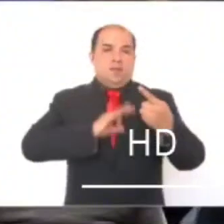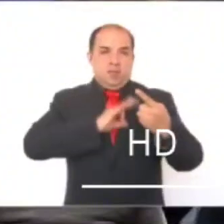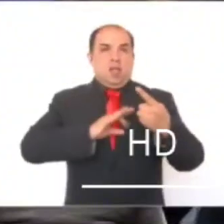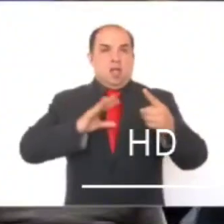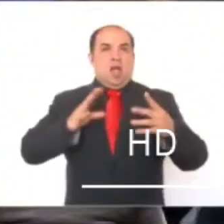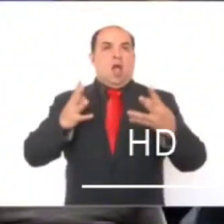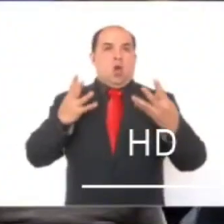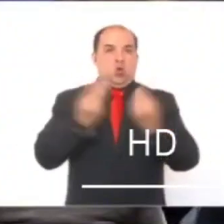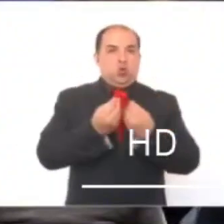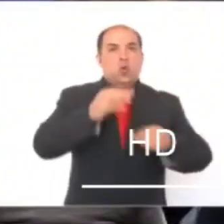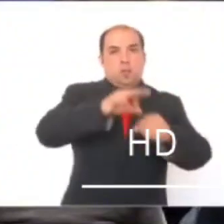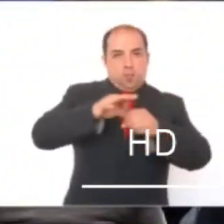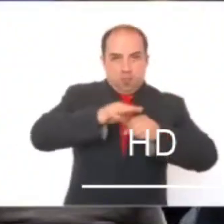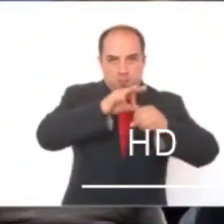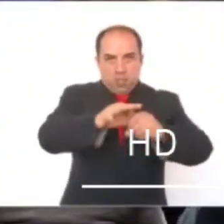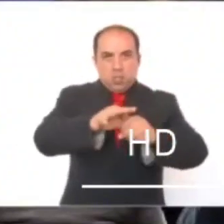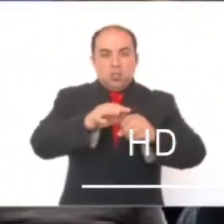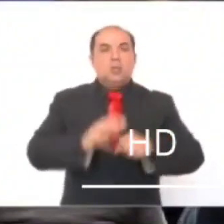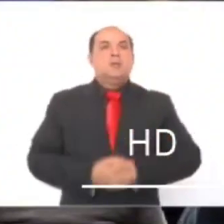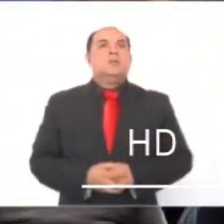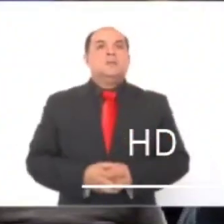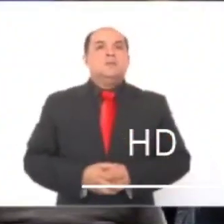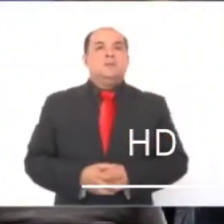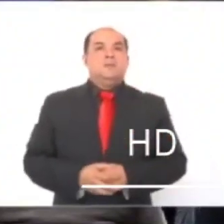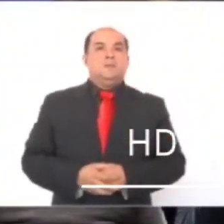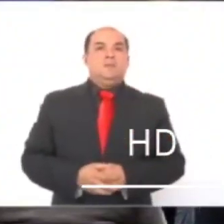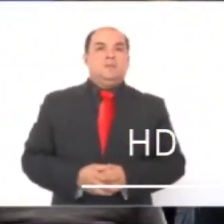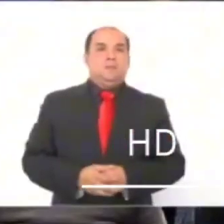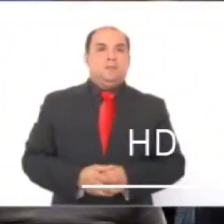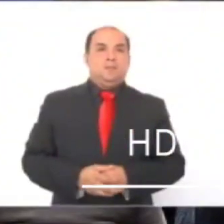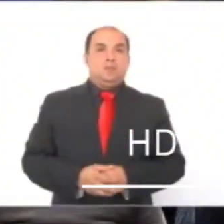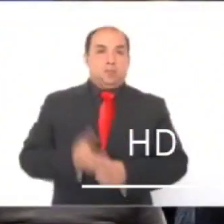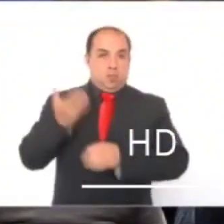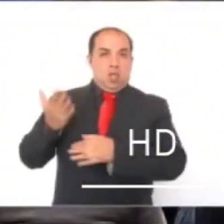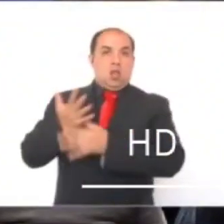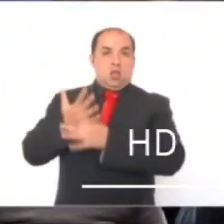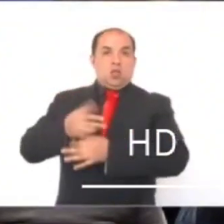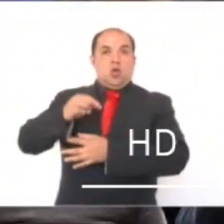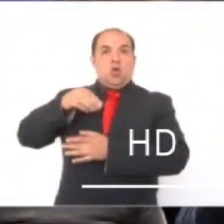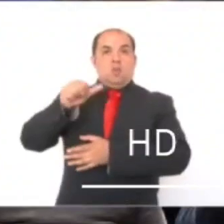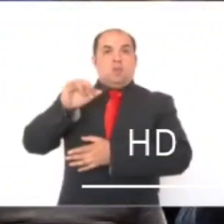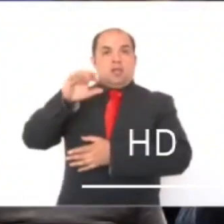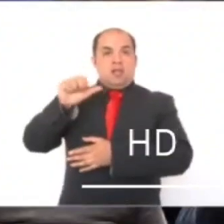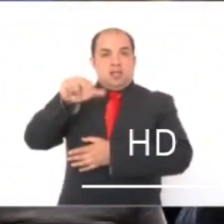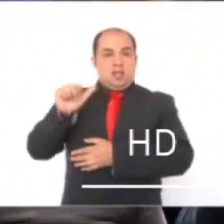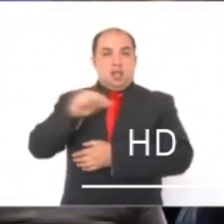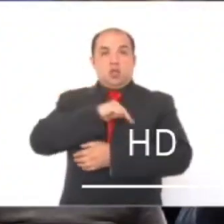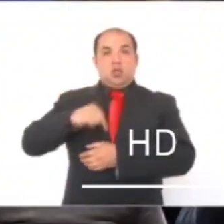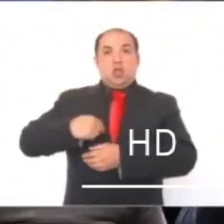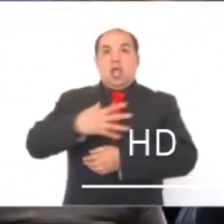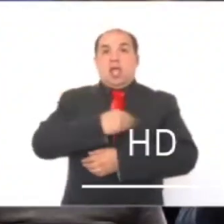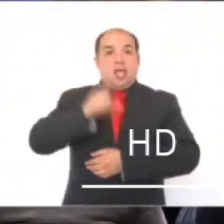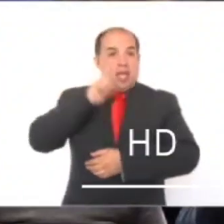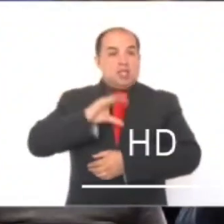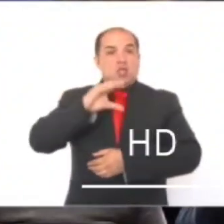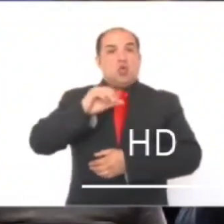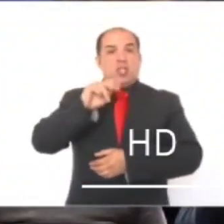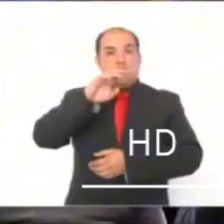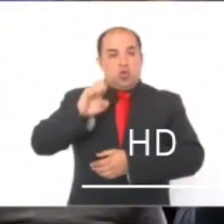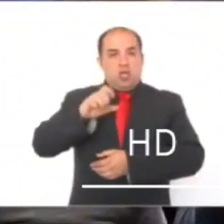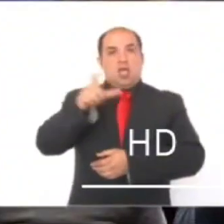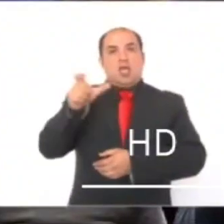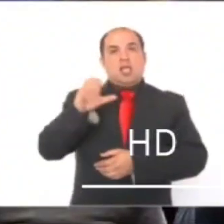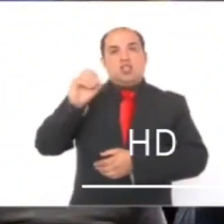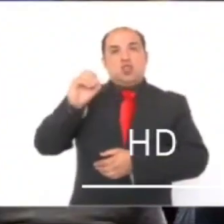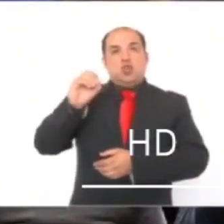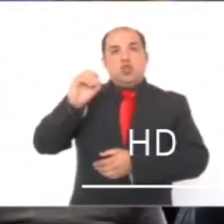la unanimidad, por supuesto, lo que dijo muy claro María Elena, somos hijos de Coatlicue y